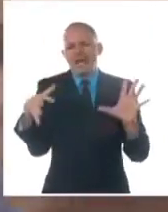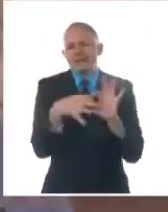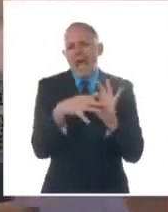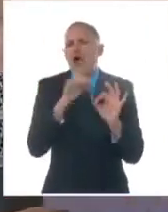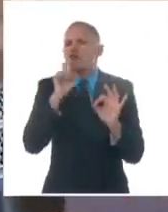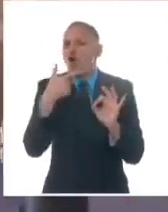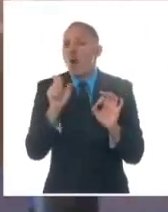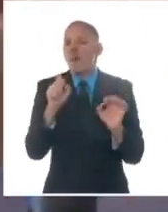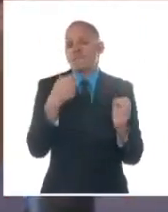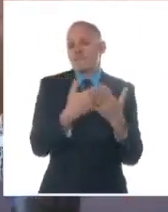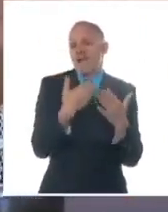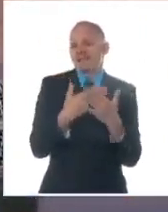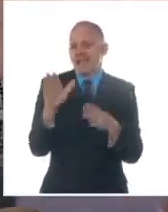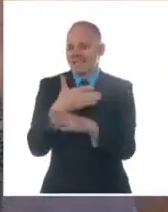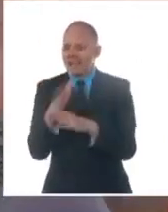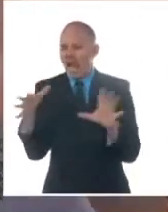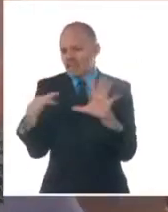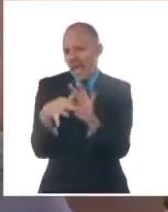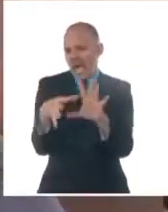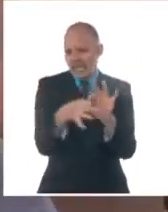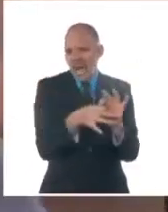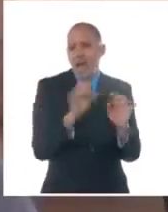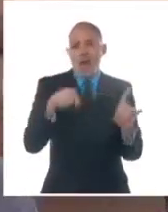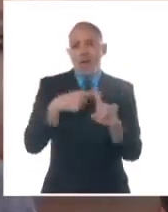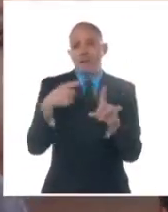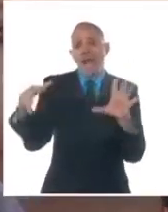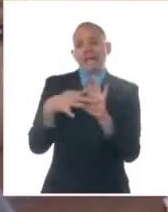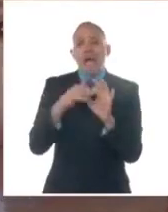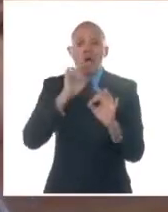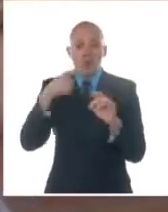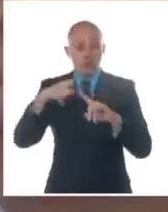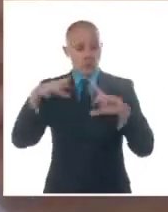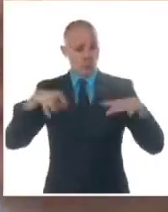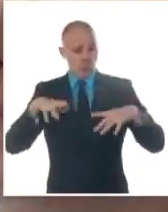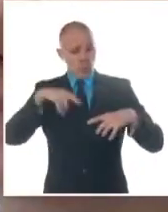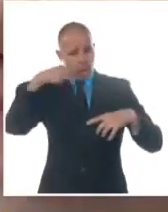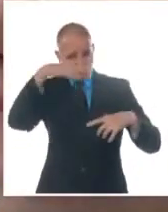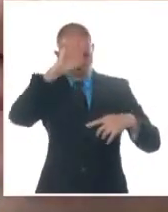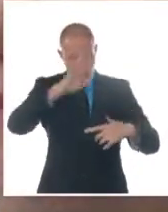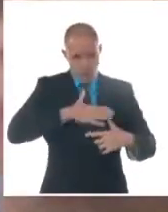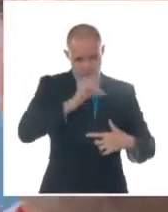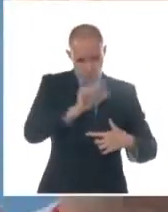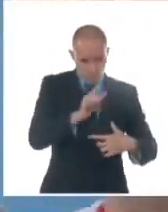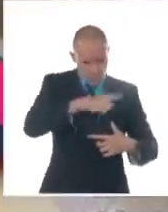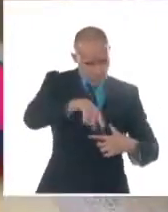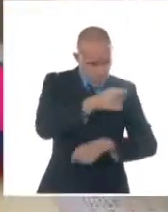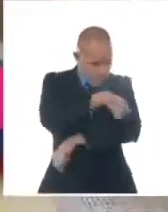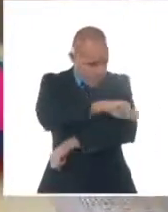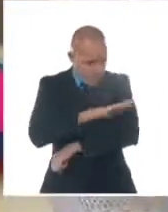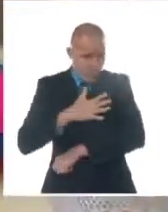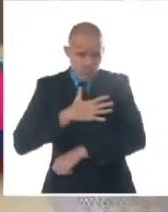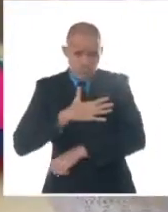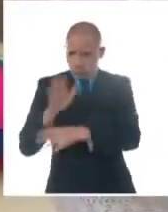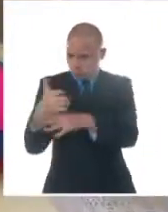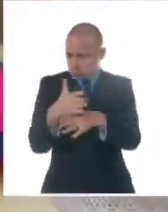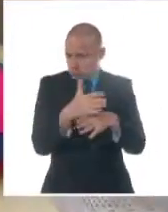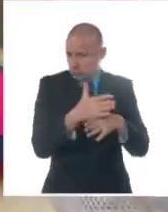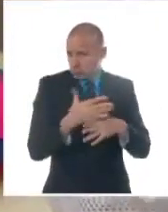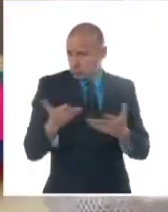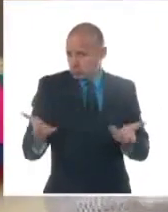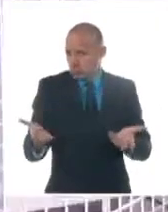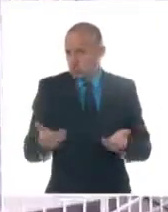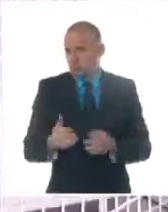incluso a ese espacio de turismo nacional e internacional que podemos trabajar. Al primer